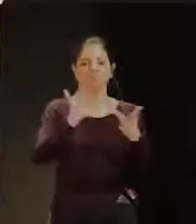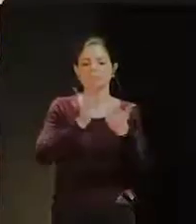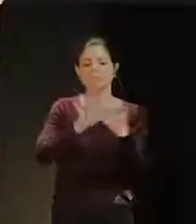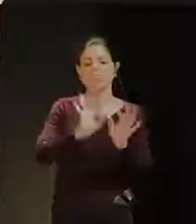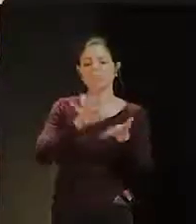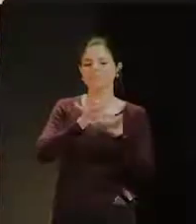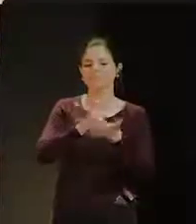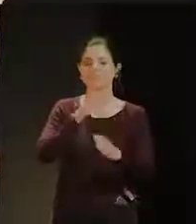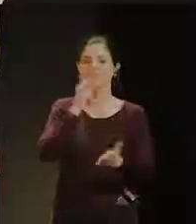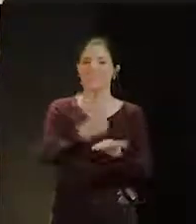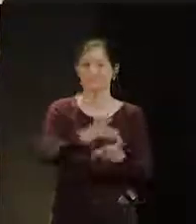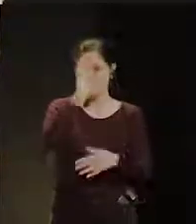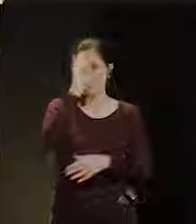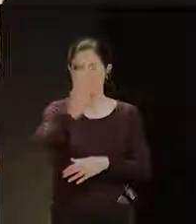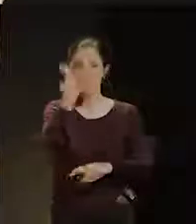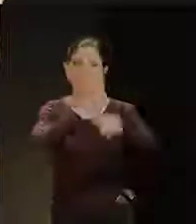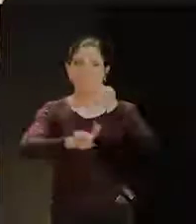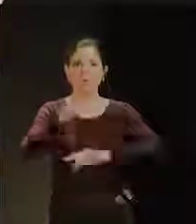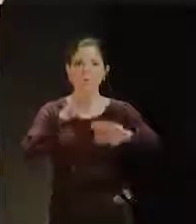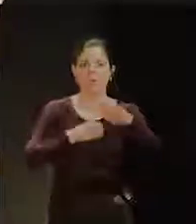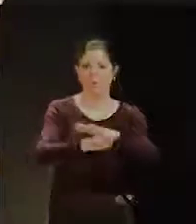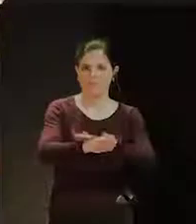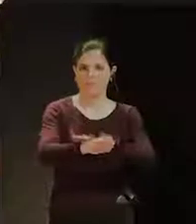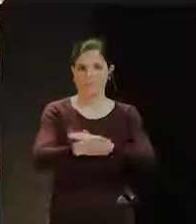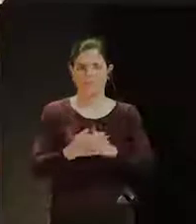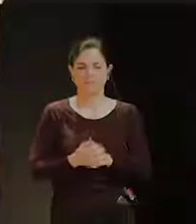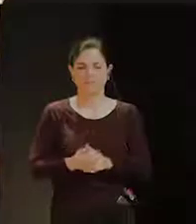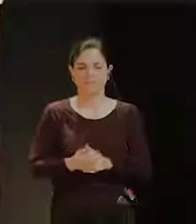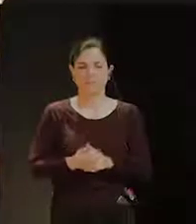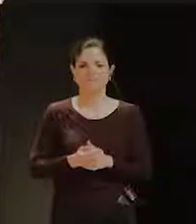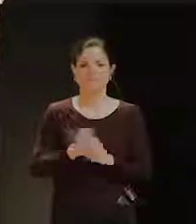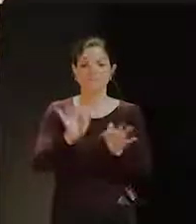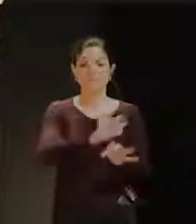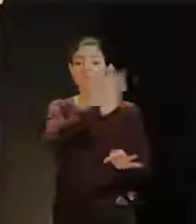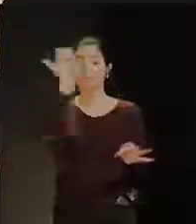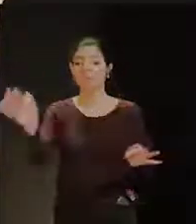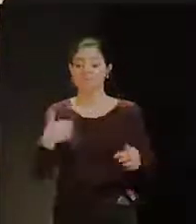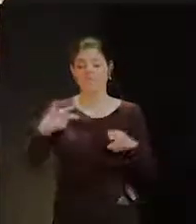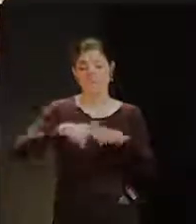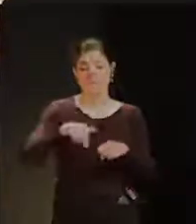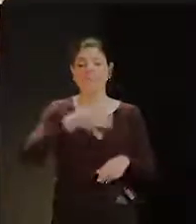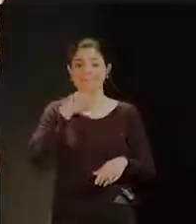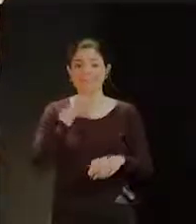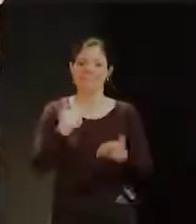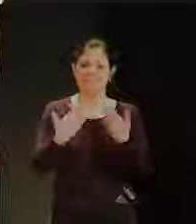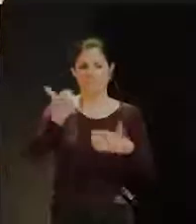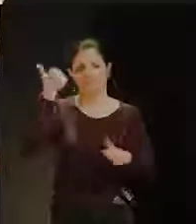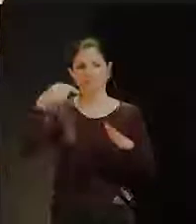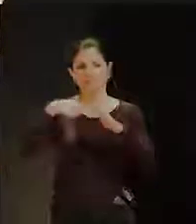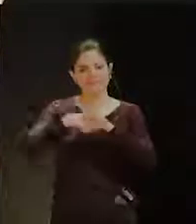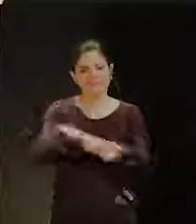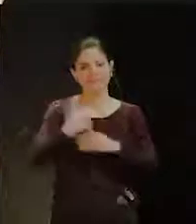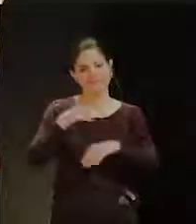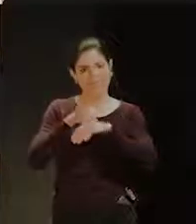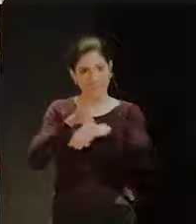el servicio de bar en el caso de que hay problemas de accesibilidad. Y durante nuestro taller esta tarde vamos a hablar un poco más sobre